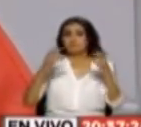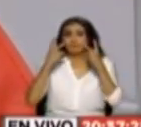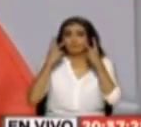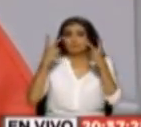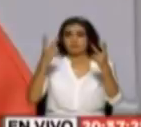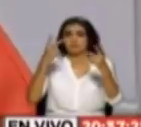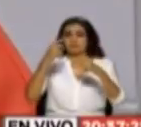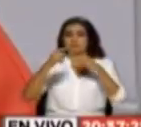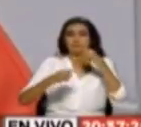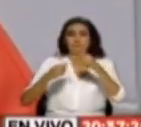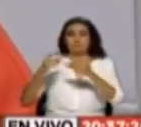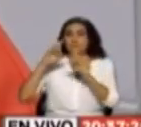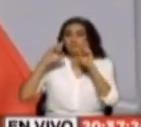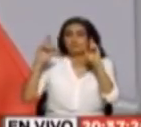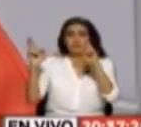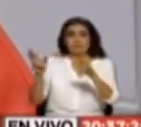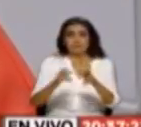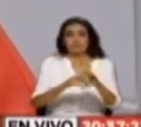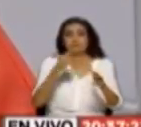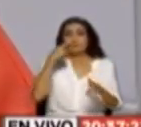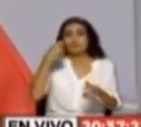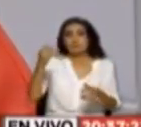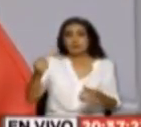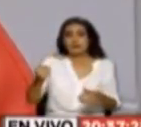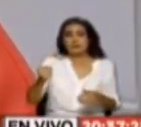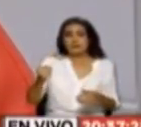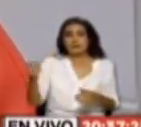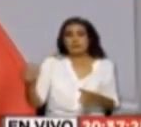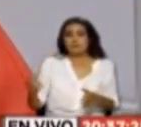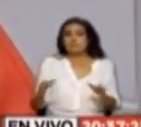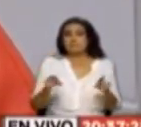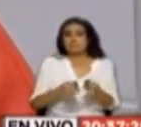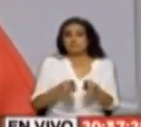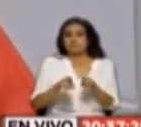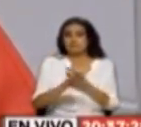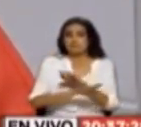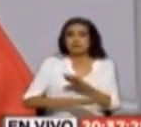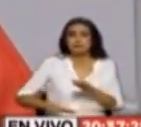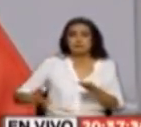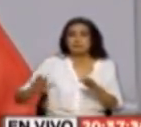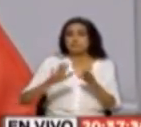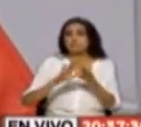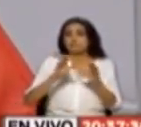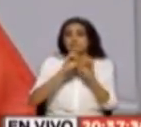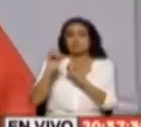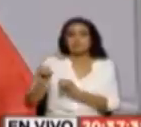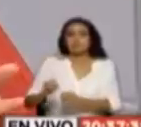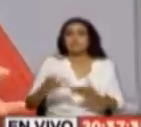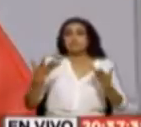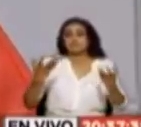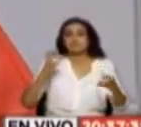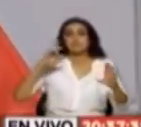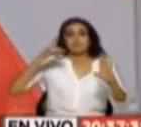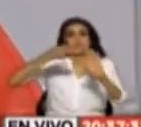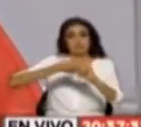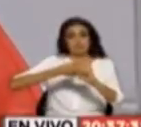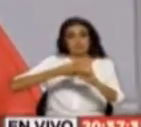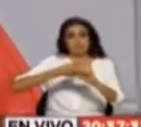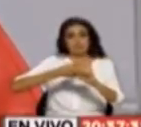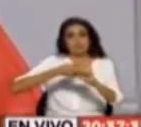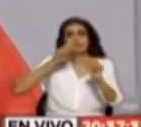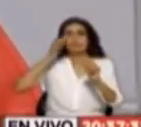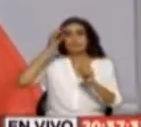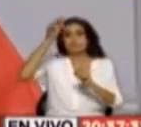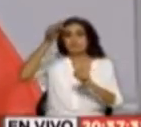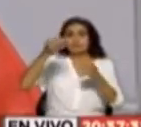a conocer. Creo que hay valiosos hombres y mujeres, tanto de nuestras filas como de organizaciones fraternas, a los que sin lugar a dudas